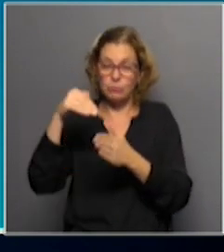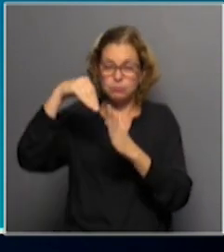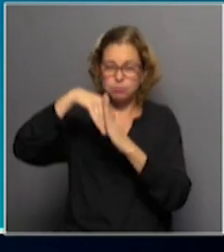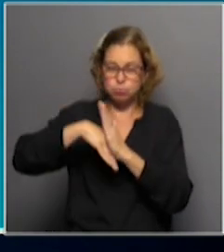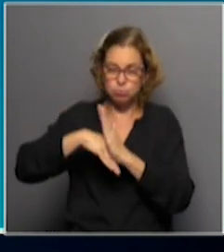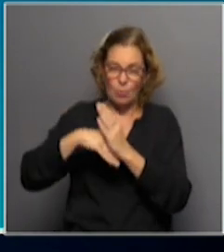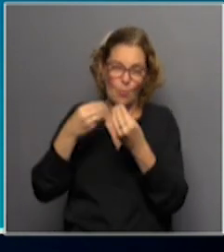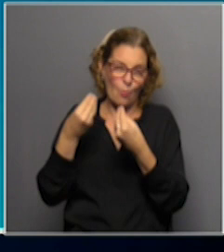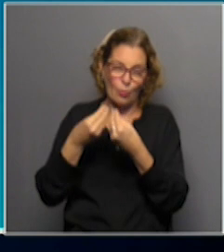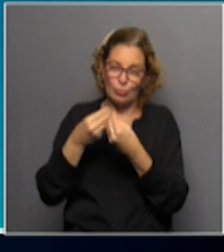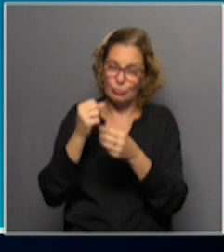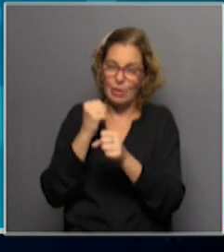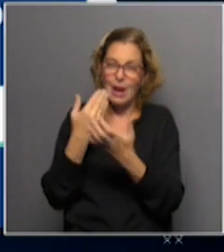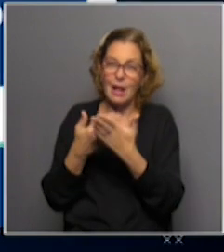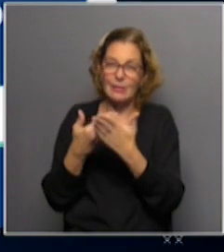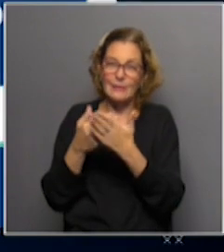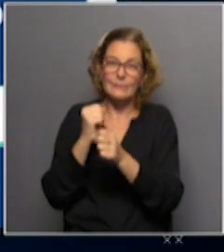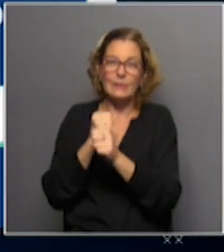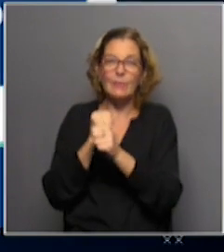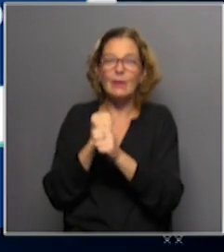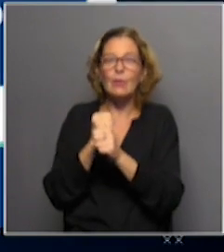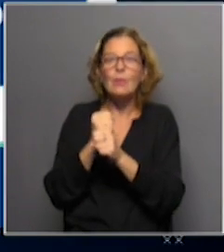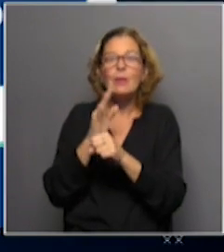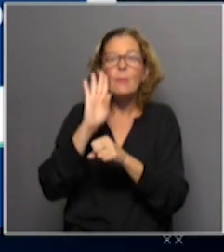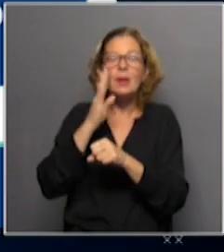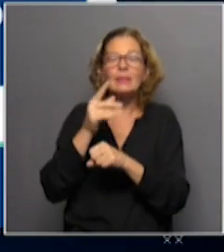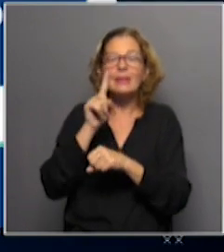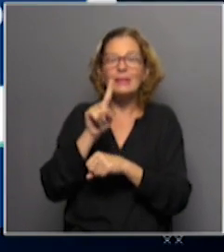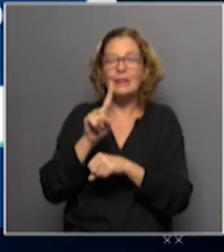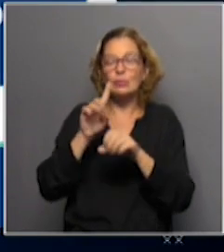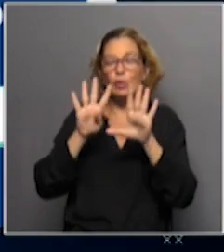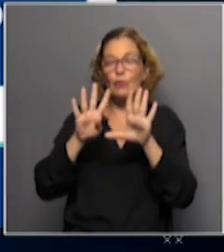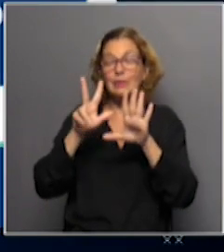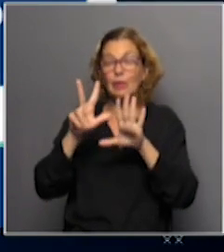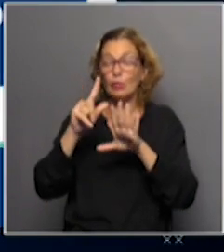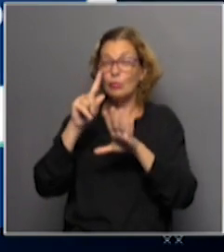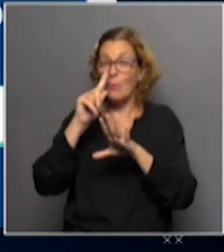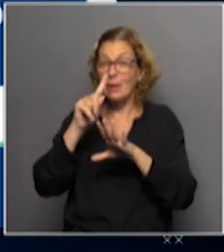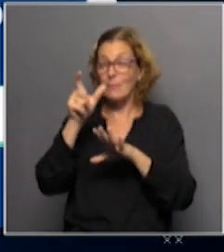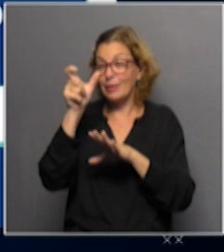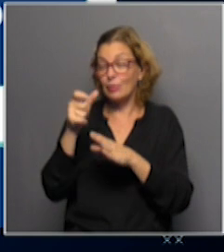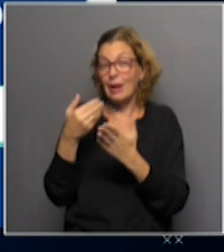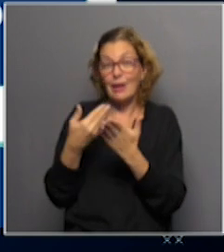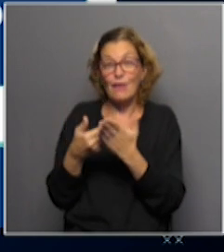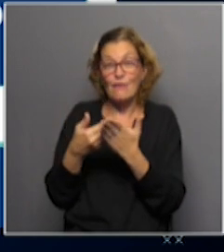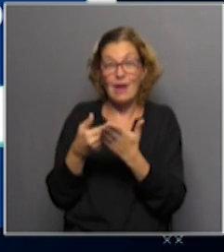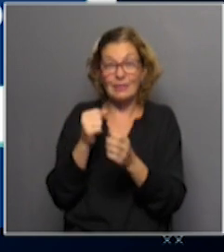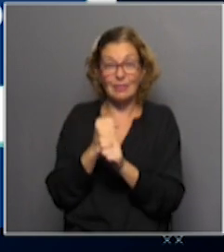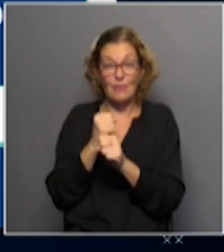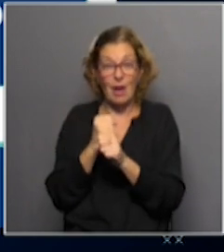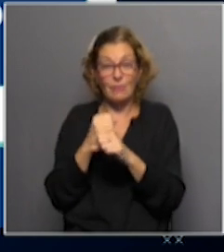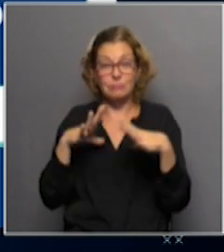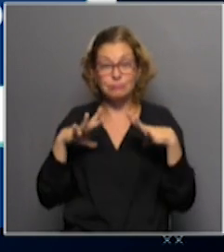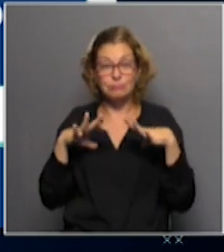la actividad. Y eso supone que hay aproximadamente 198.000 personas desocupadas, ¿sí?, con datos a febrero.